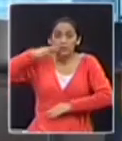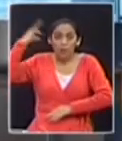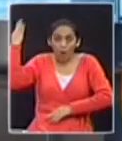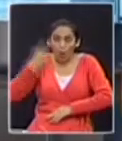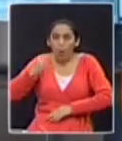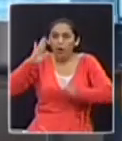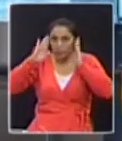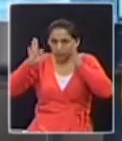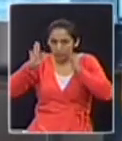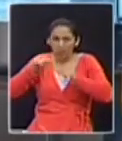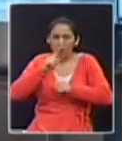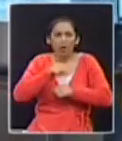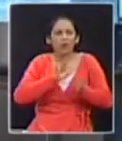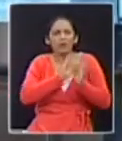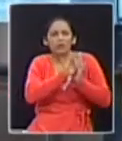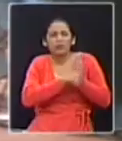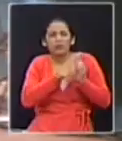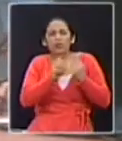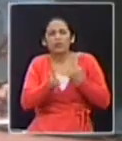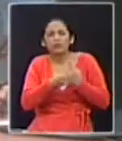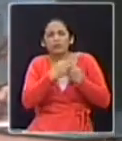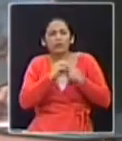incorrecta christina cabeza este la grama noticias